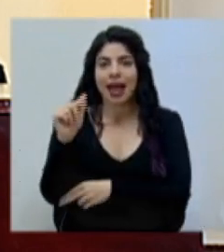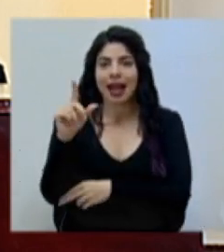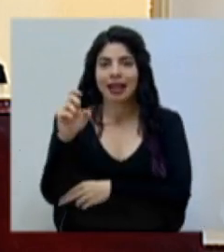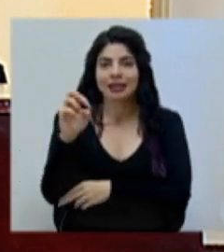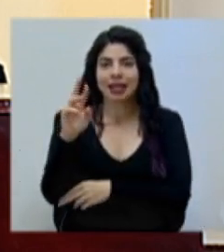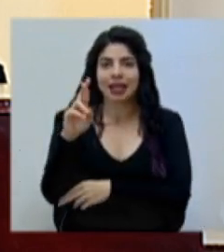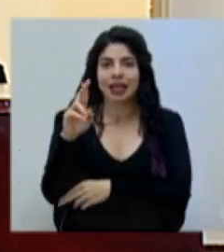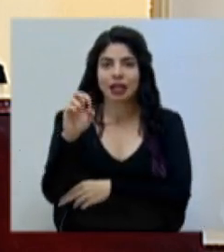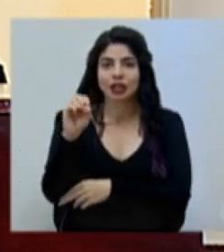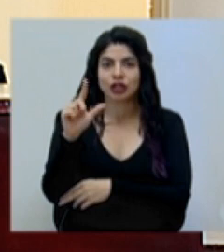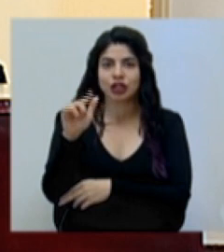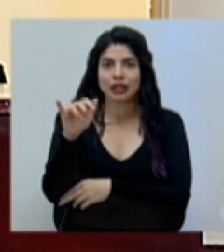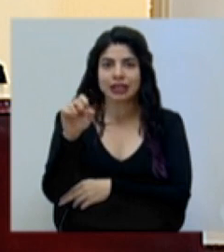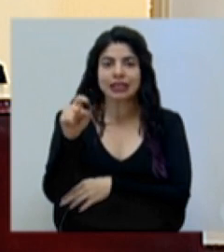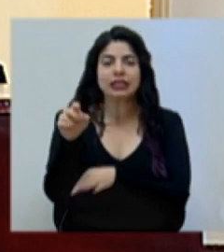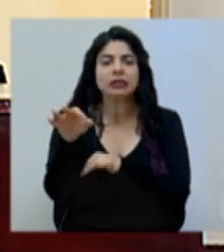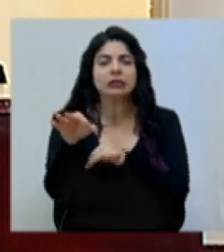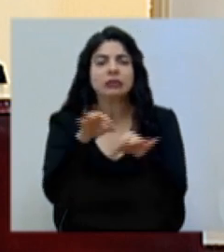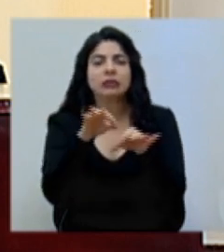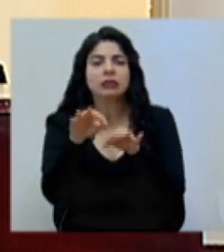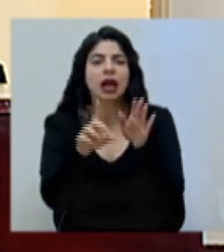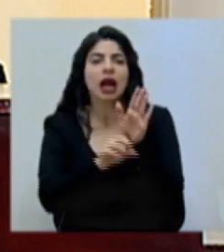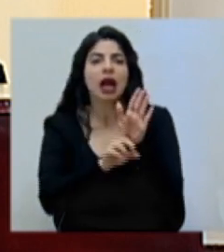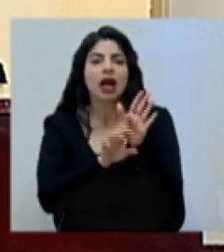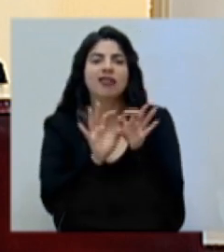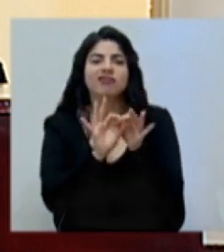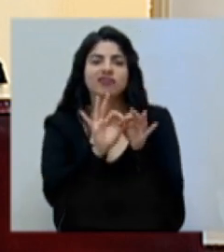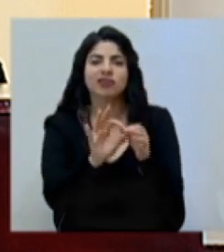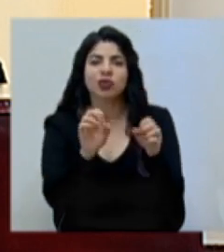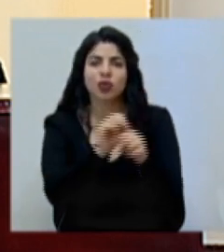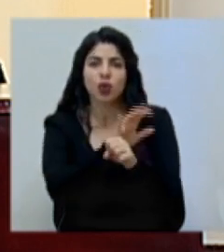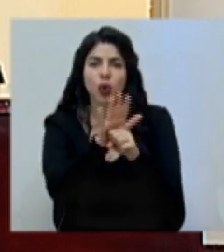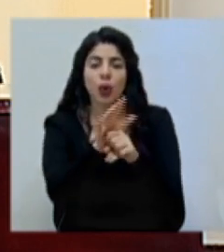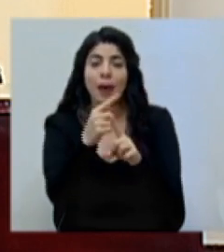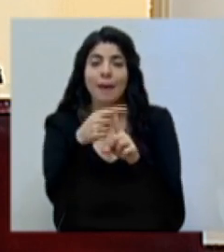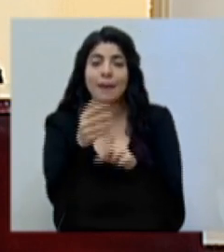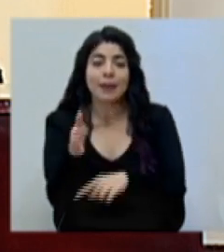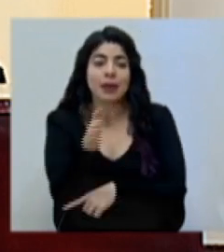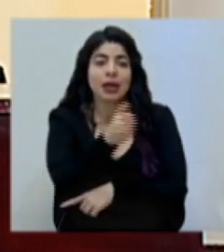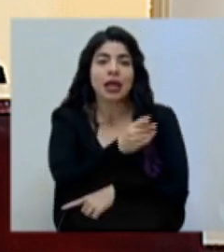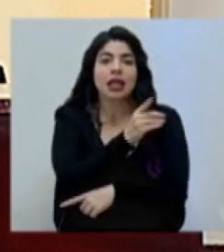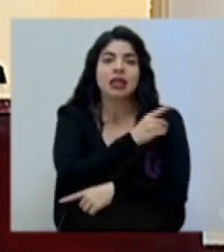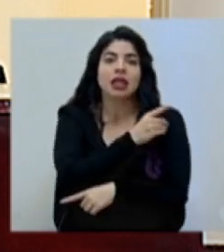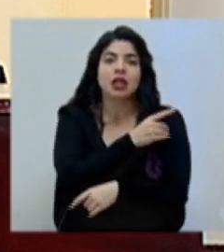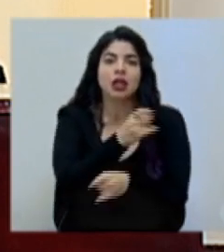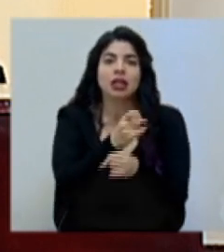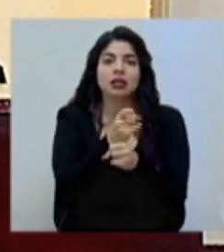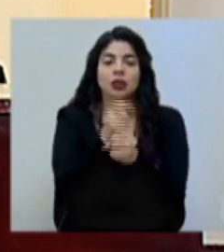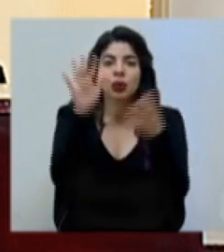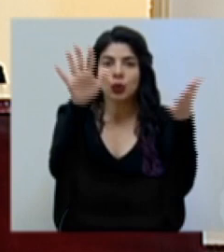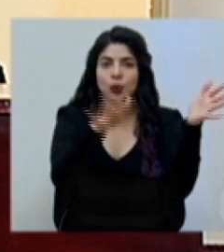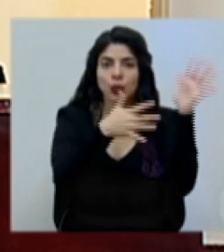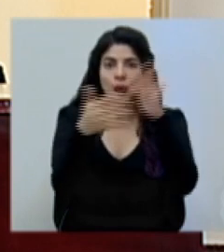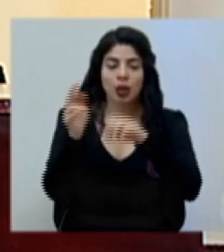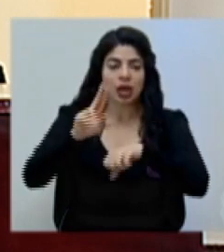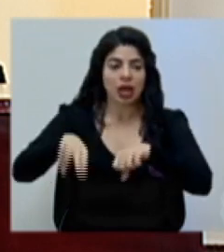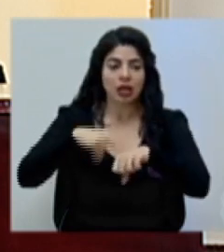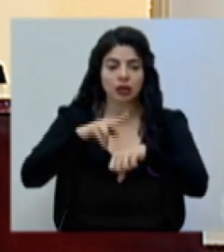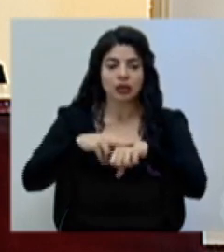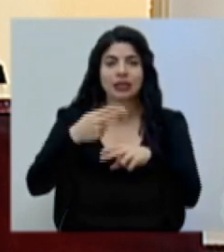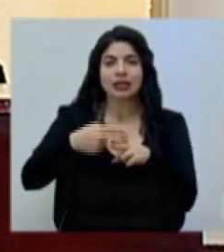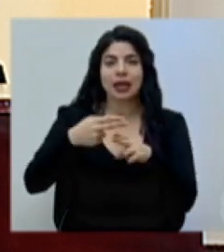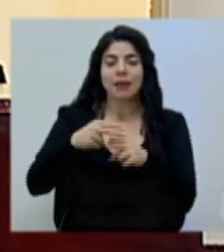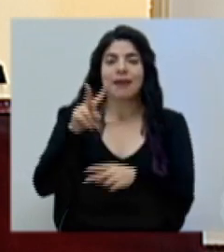Solís, quien detallará el reporte de alertas por el COVID-19, y al director del Instituto Meteorológico Nacional, el señor